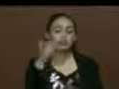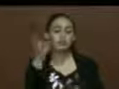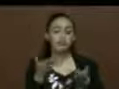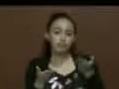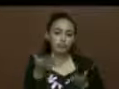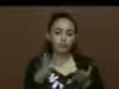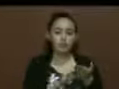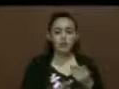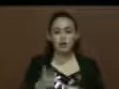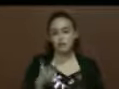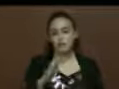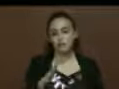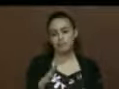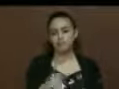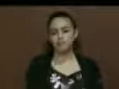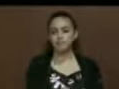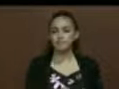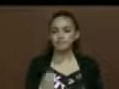en promedio